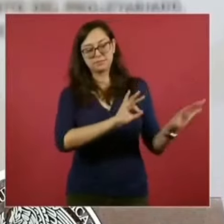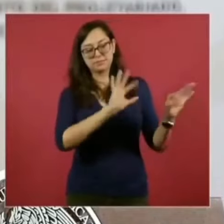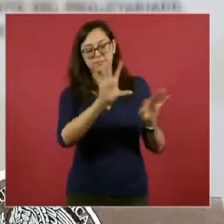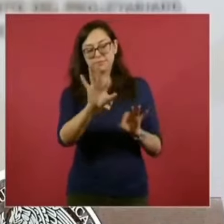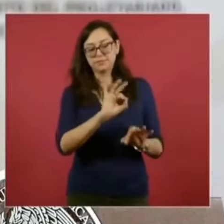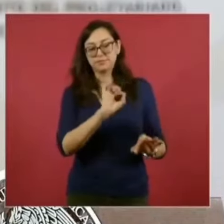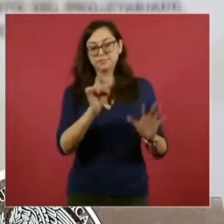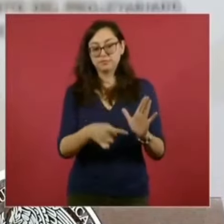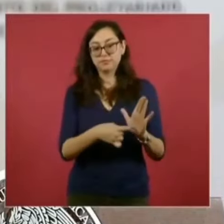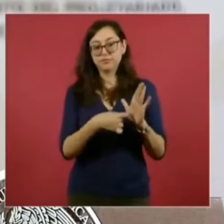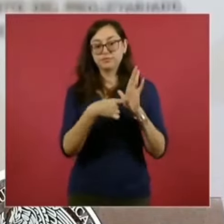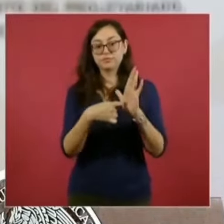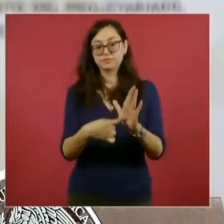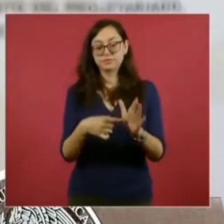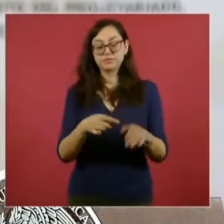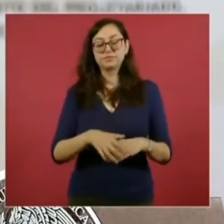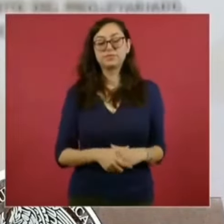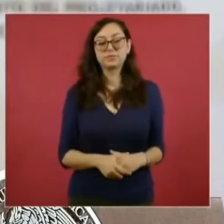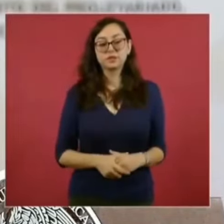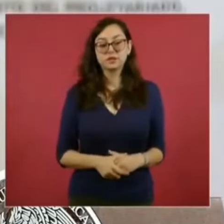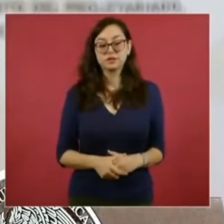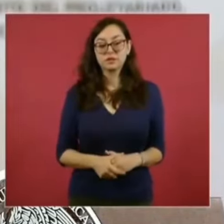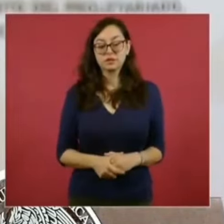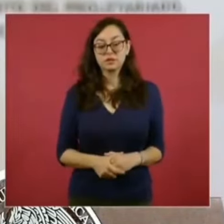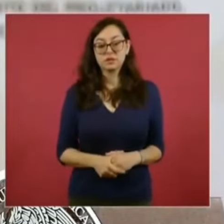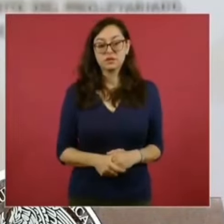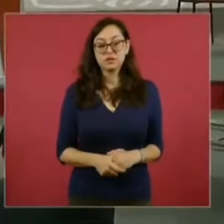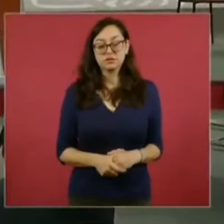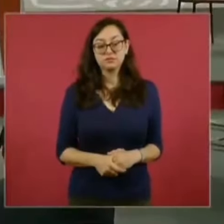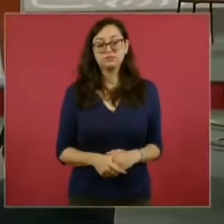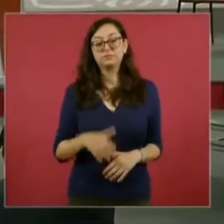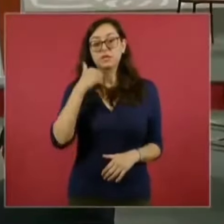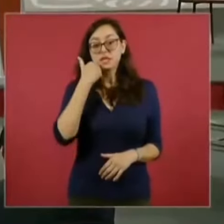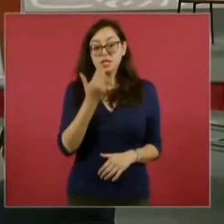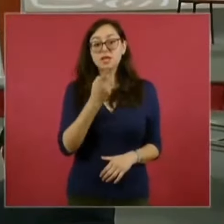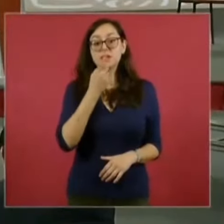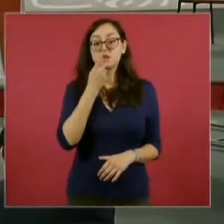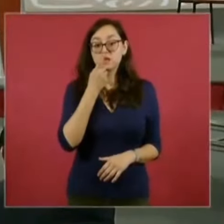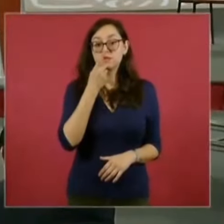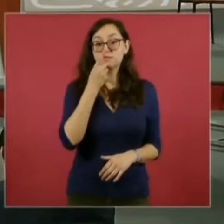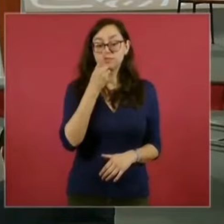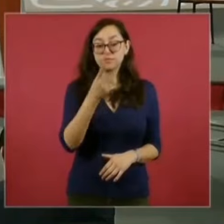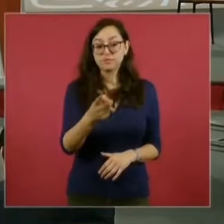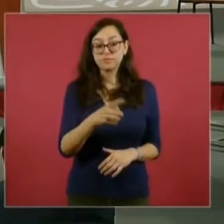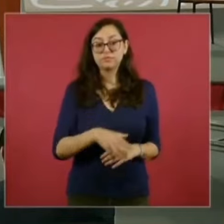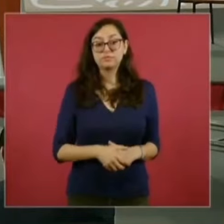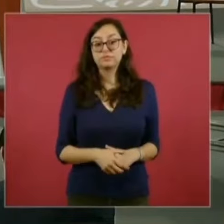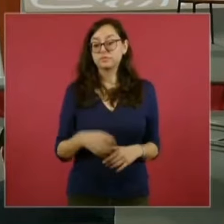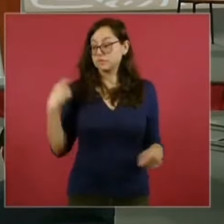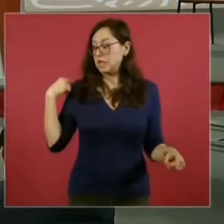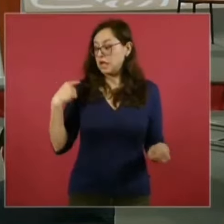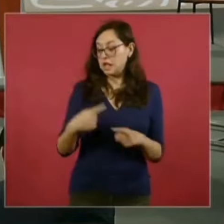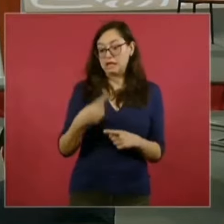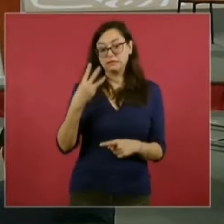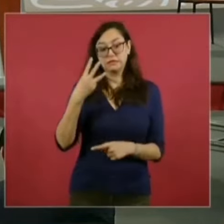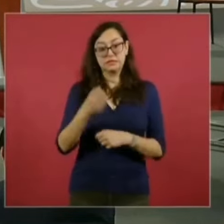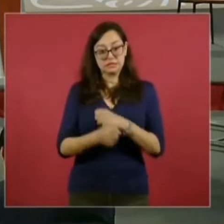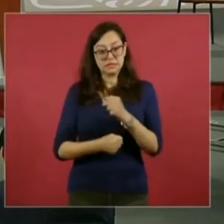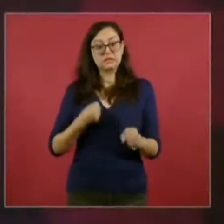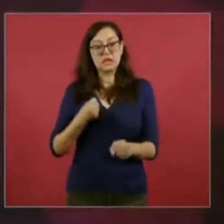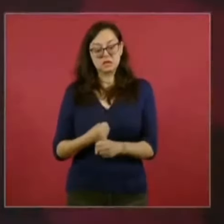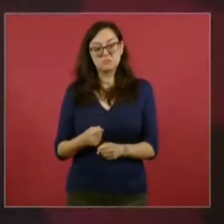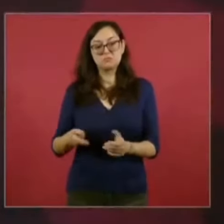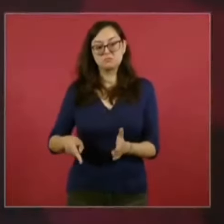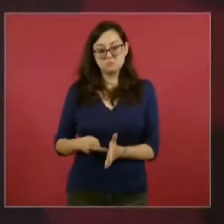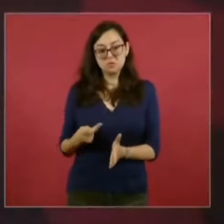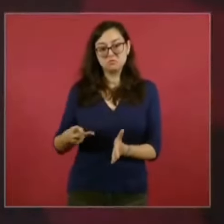Quiero iniciar diciendo que hoy tengo el honor y también desde hace más de 3 años de presentar esta